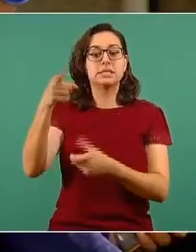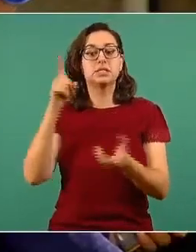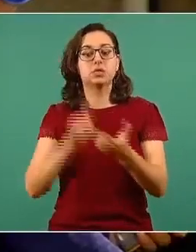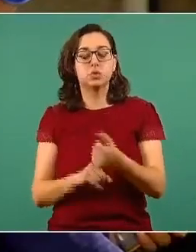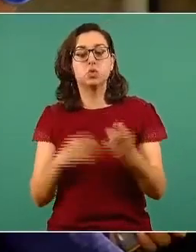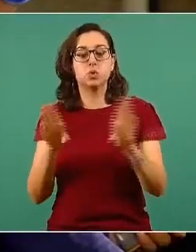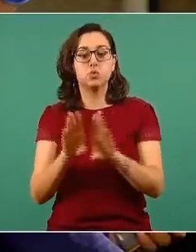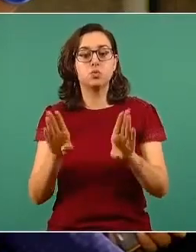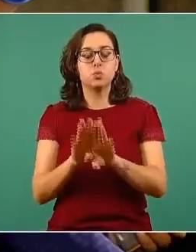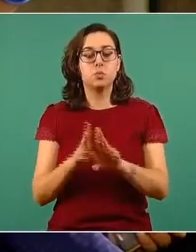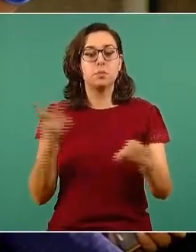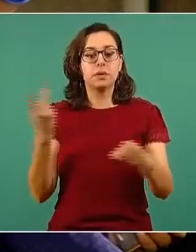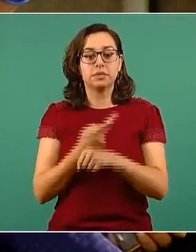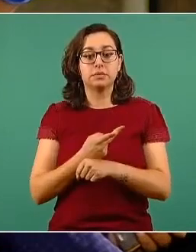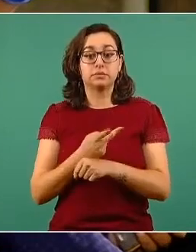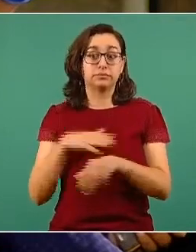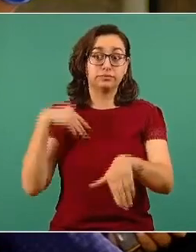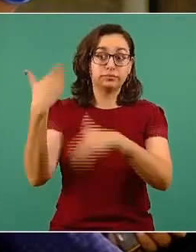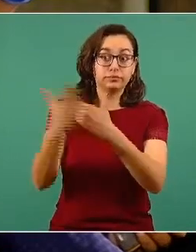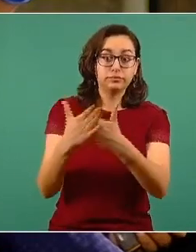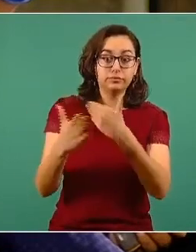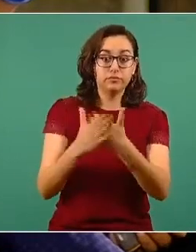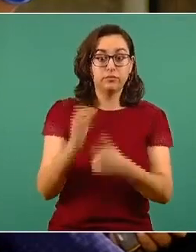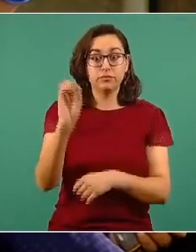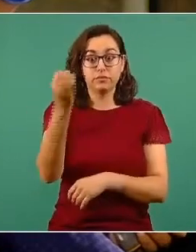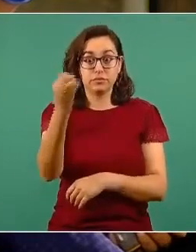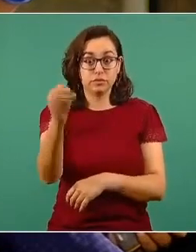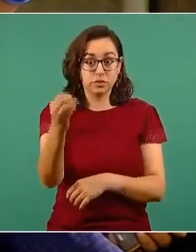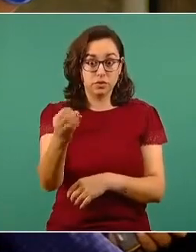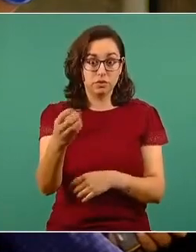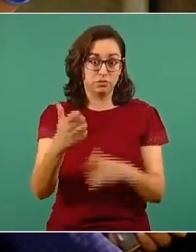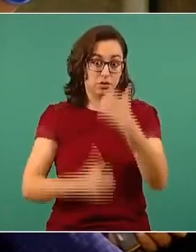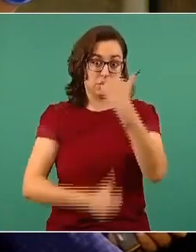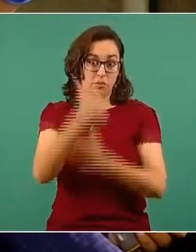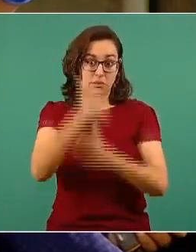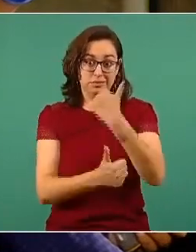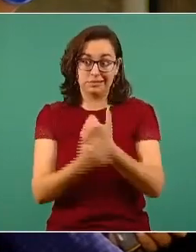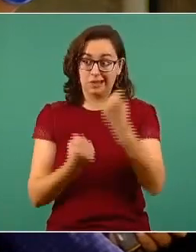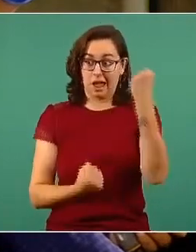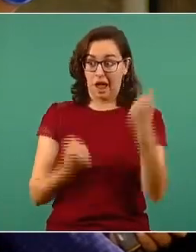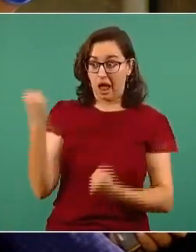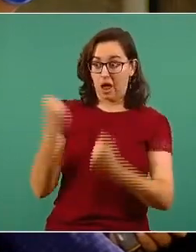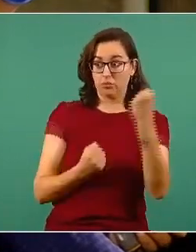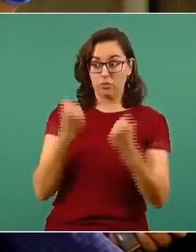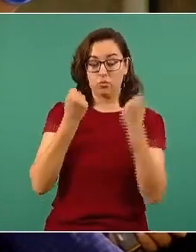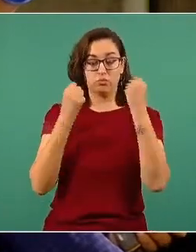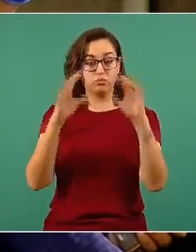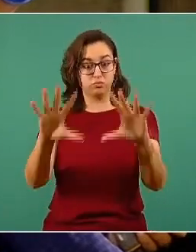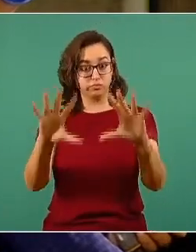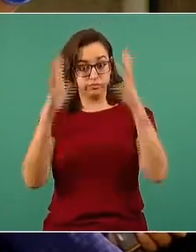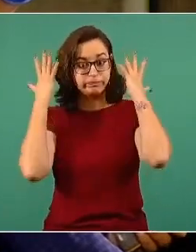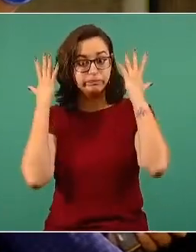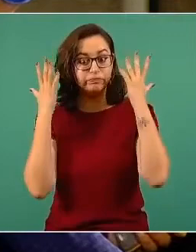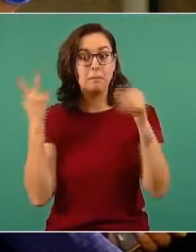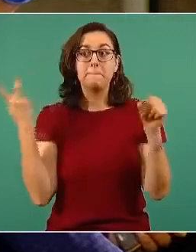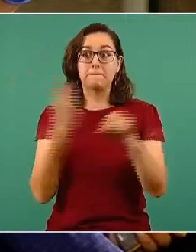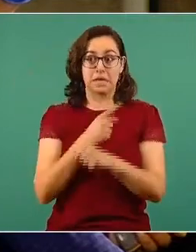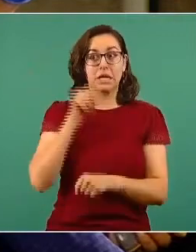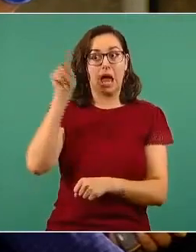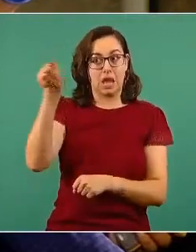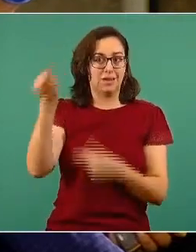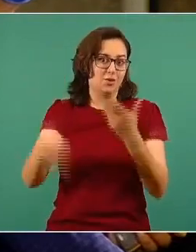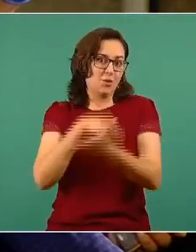pues que en octubre se espera la visita de la Fórmula 1 y pues, obviamente ahí es donde se realiza la